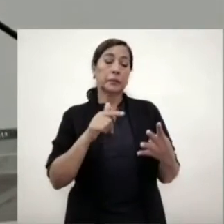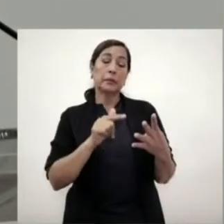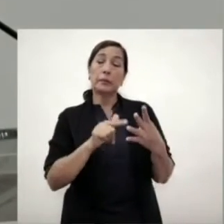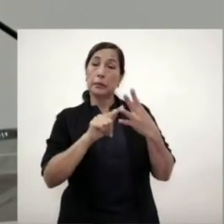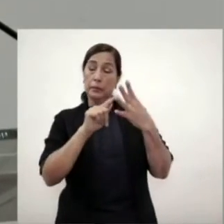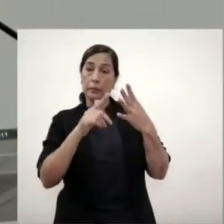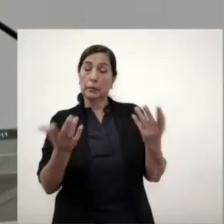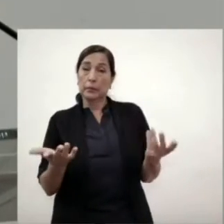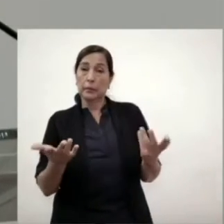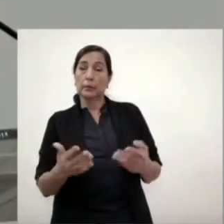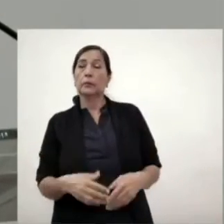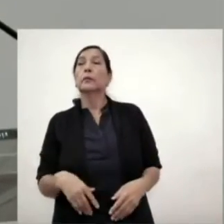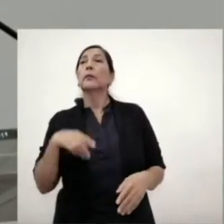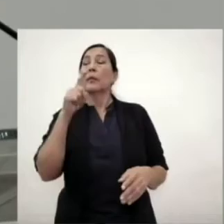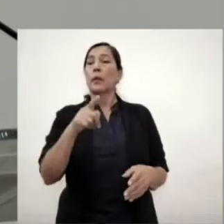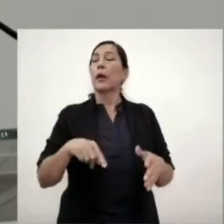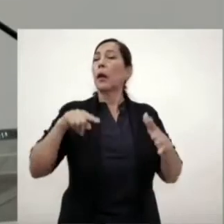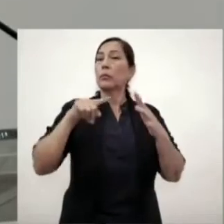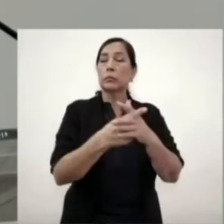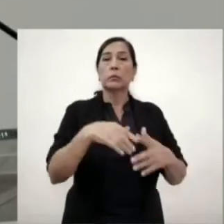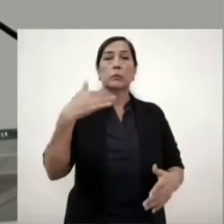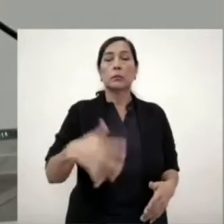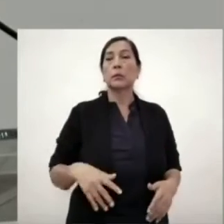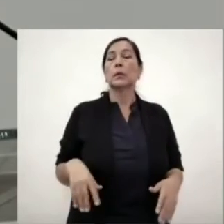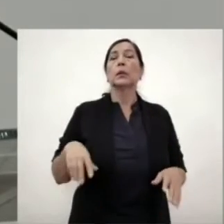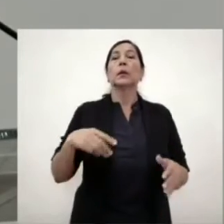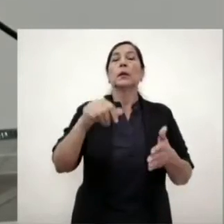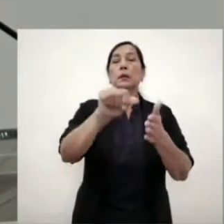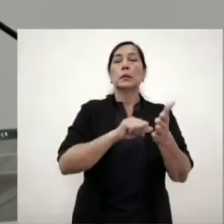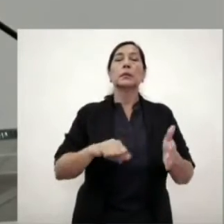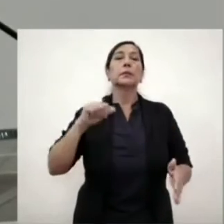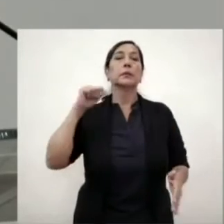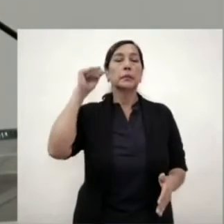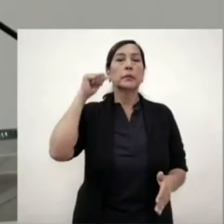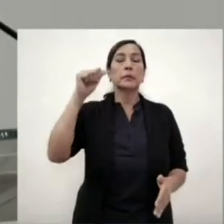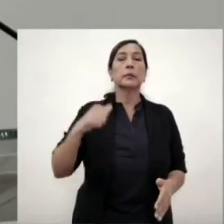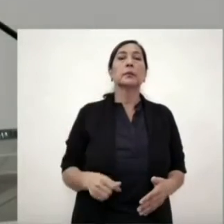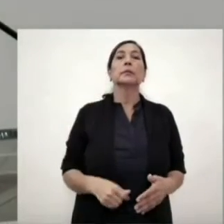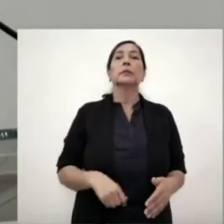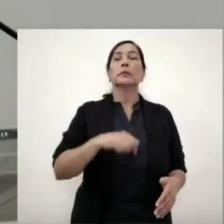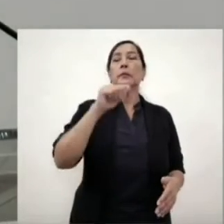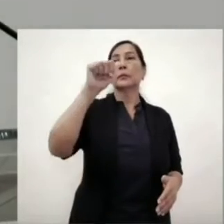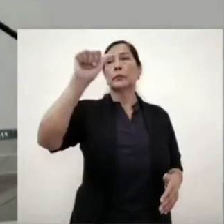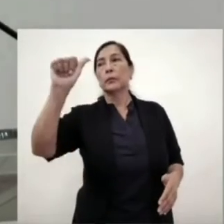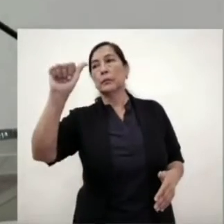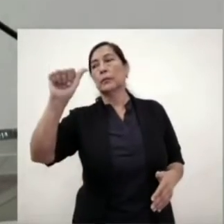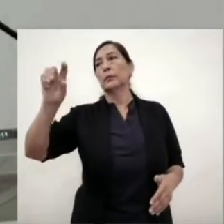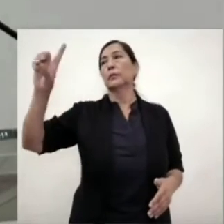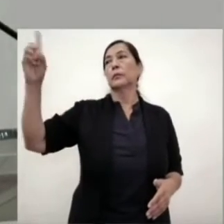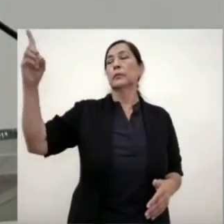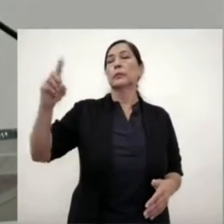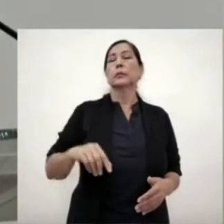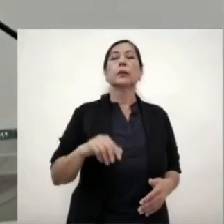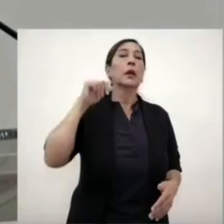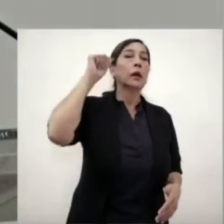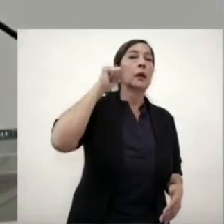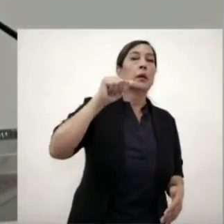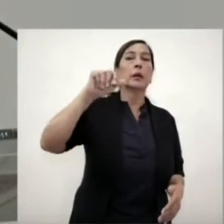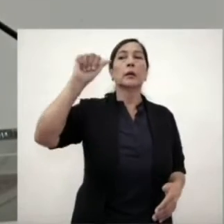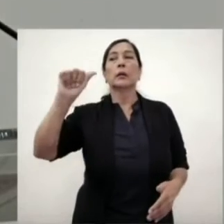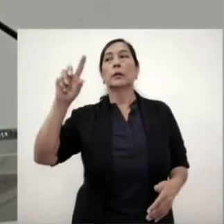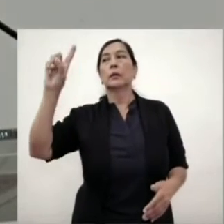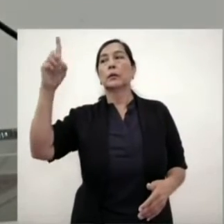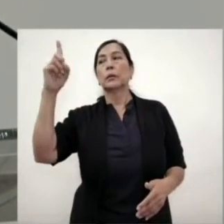inmediatamente a partir del mes de abril a el mes de diciembre. ¿Sí? Es una serie de trabajos